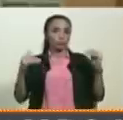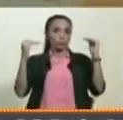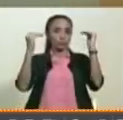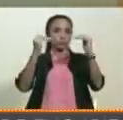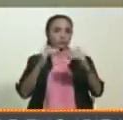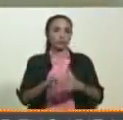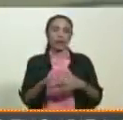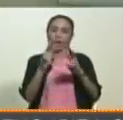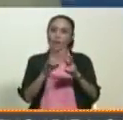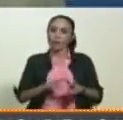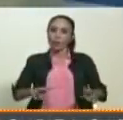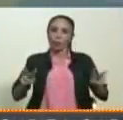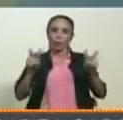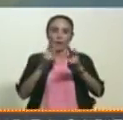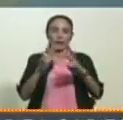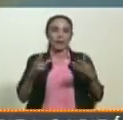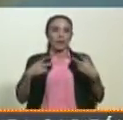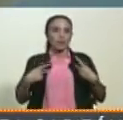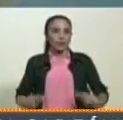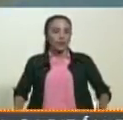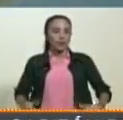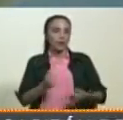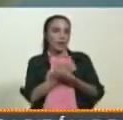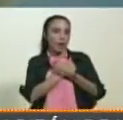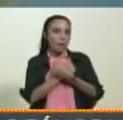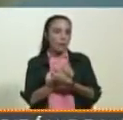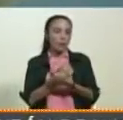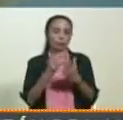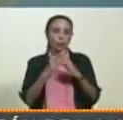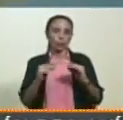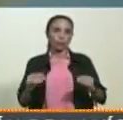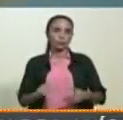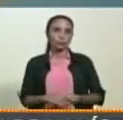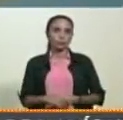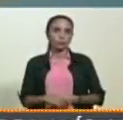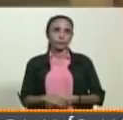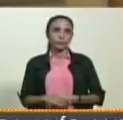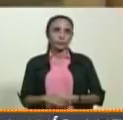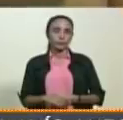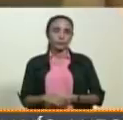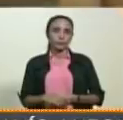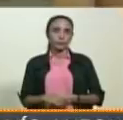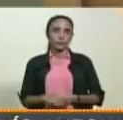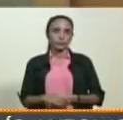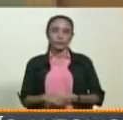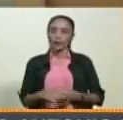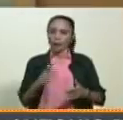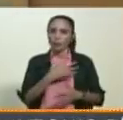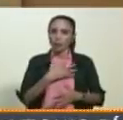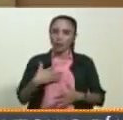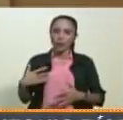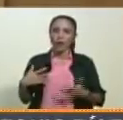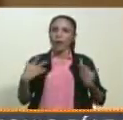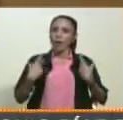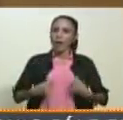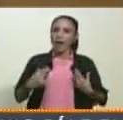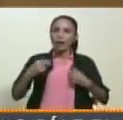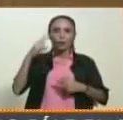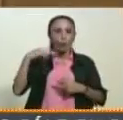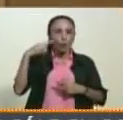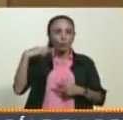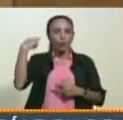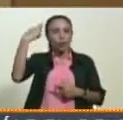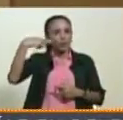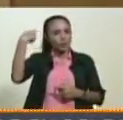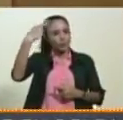otros valores, los valores de la vida. Aristóbulo, quisiera que nos hiciera una reflexión, querido hermano, ¿no? Los valores de la